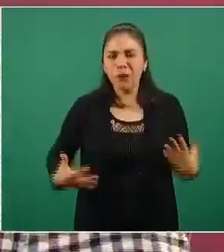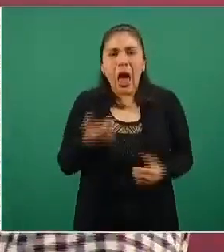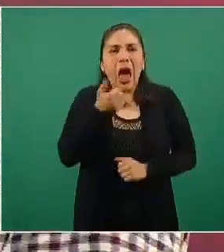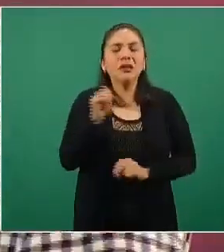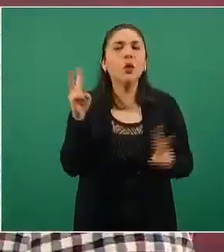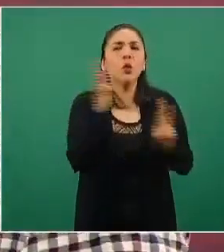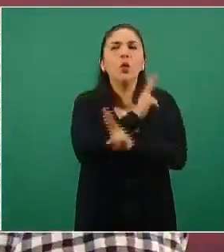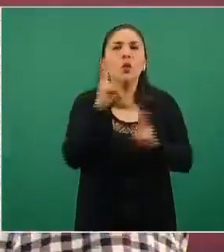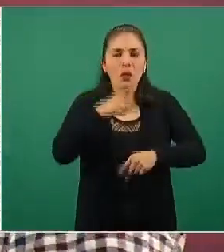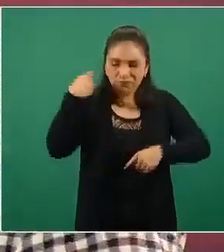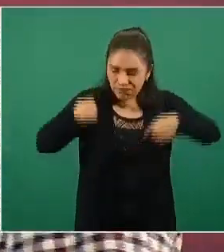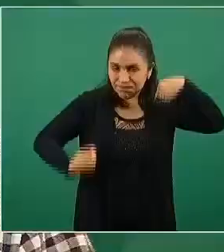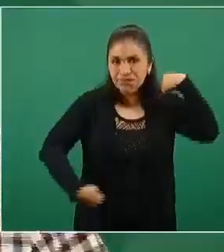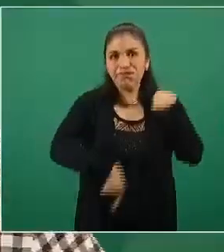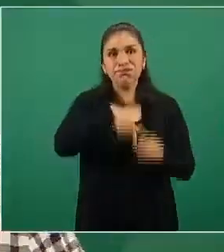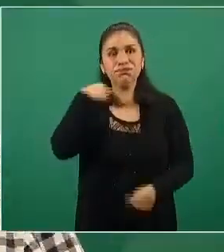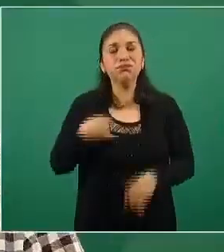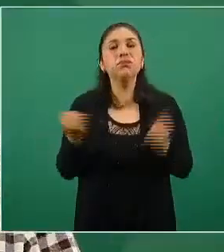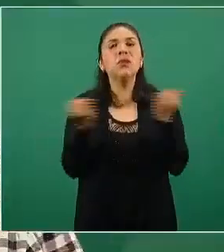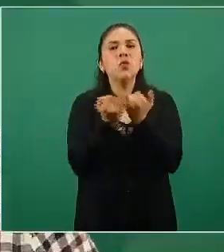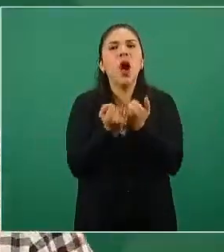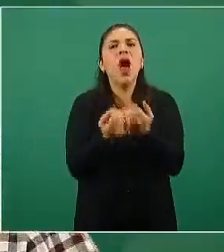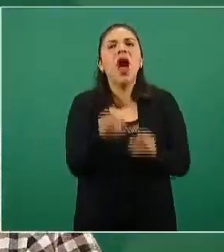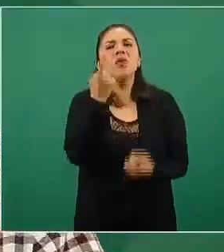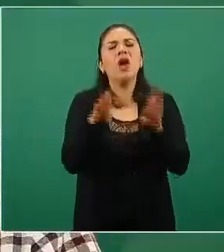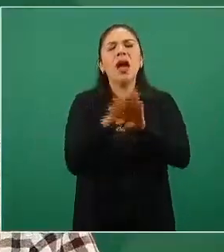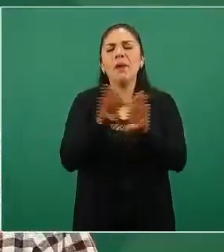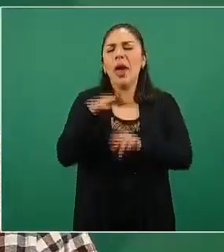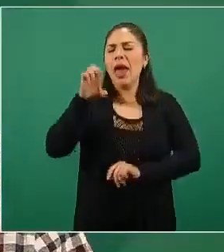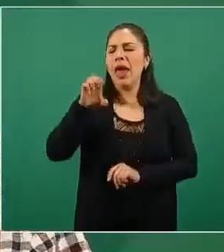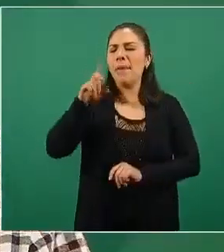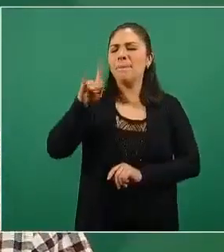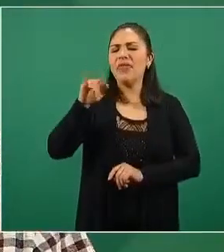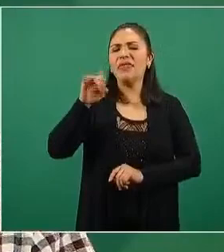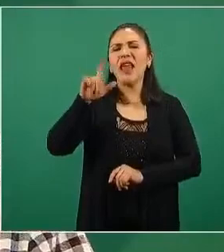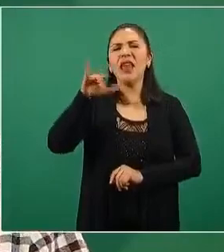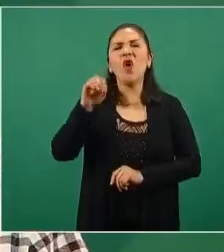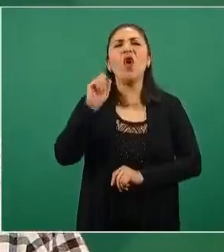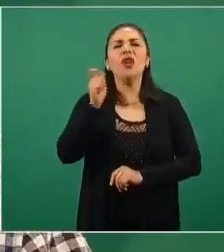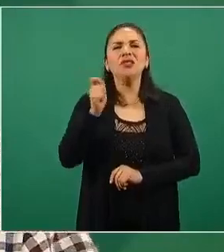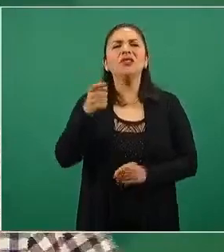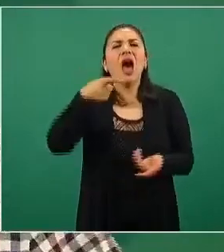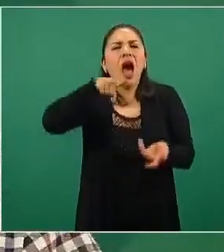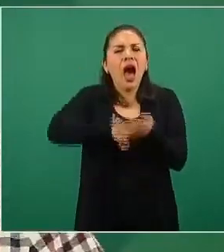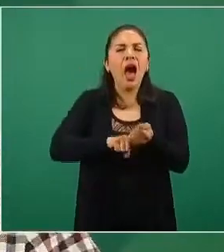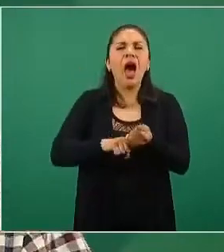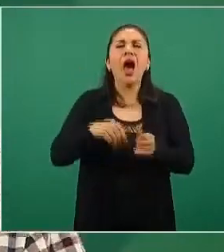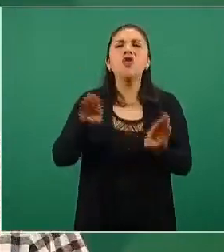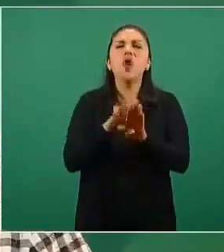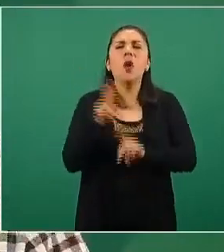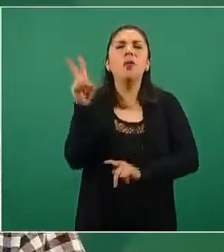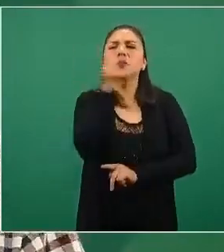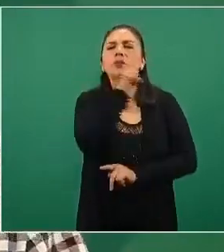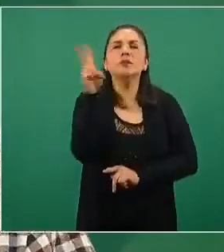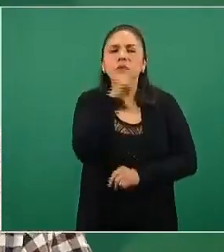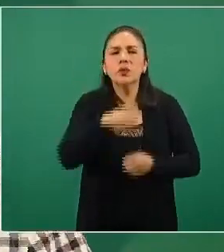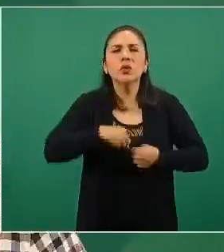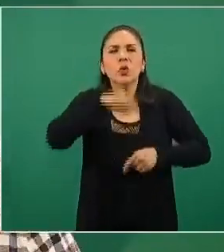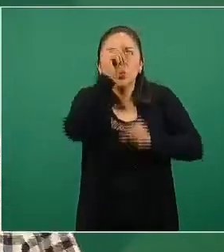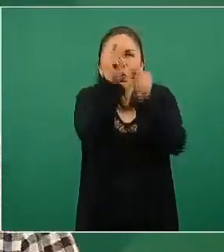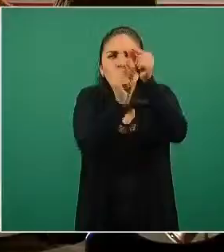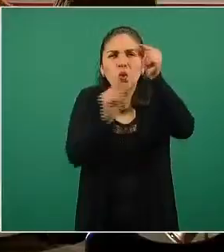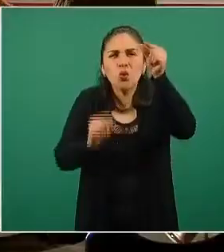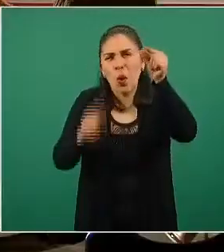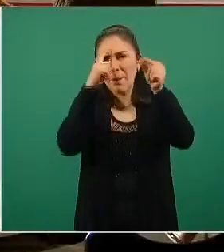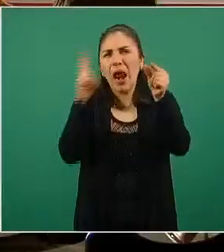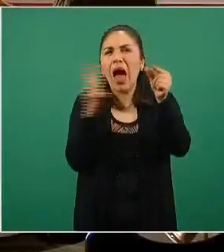aparato respiratorio, incluyendo aquellas del epitelio respiratorio, de la superficie interna de los conductos por los que